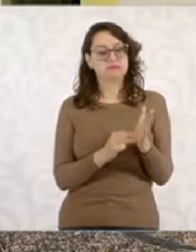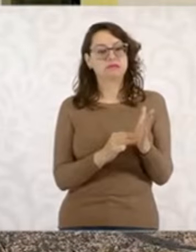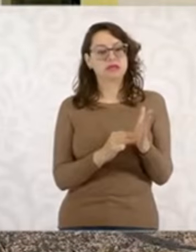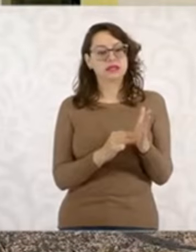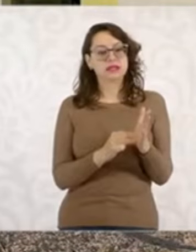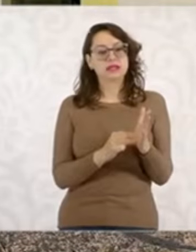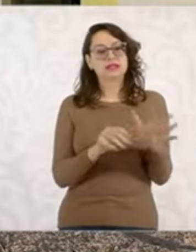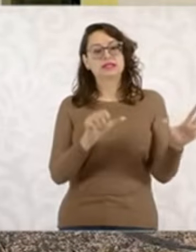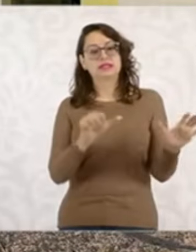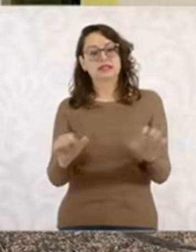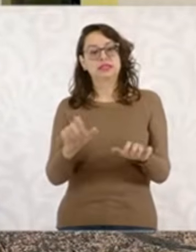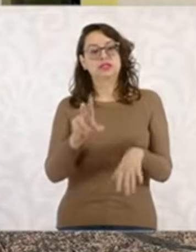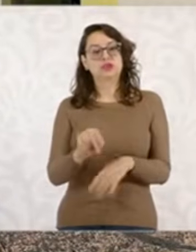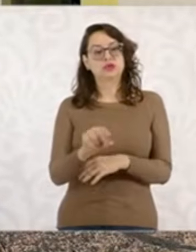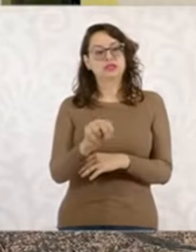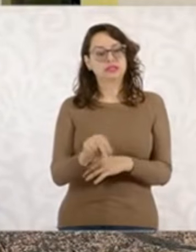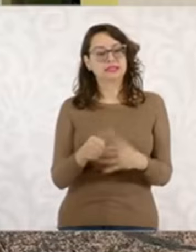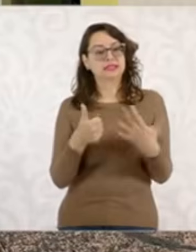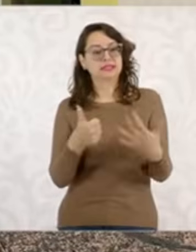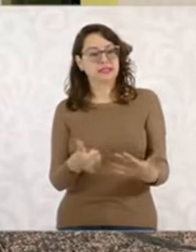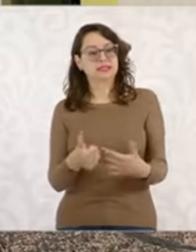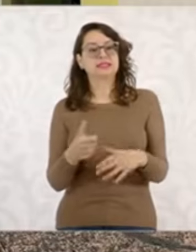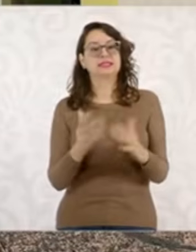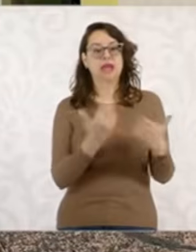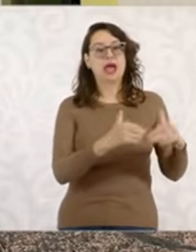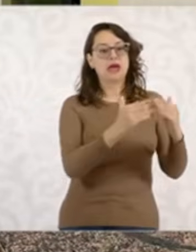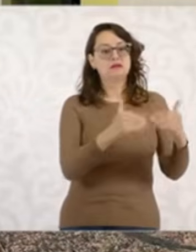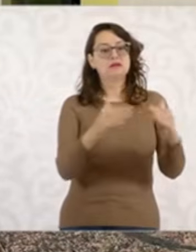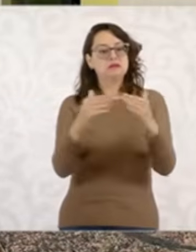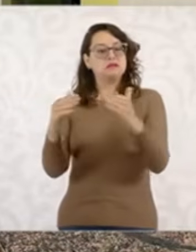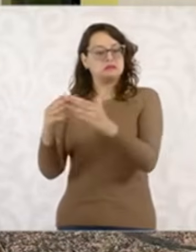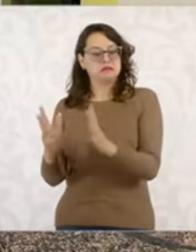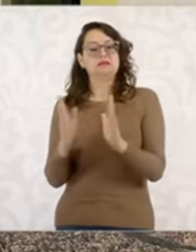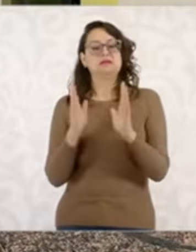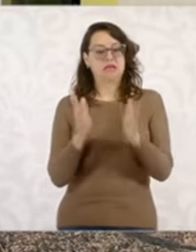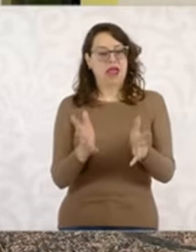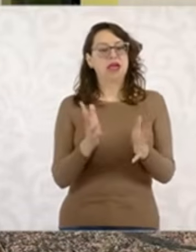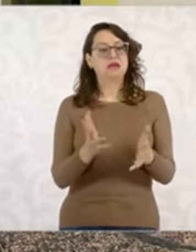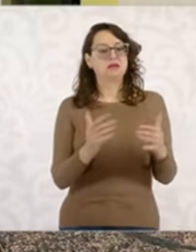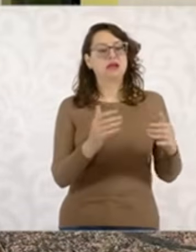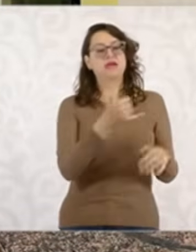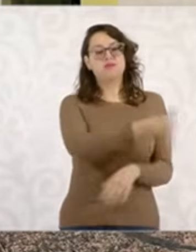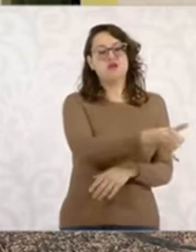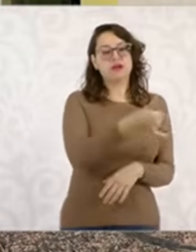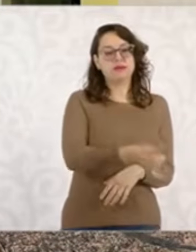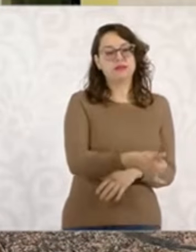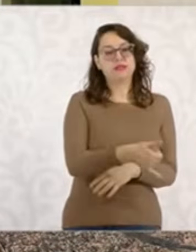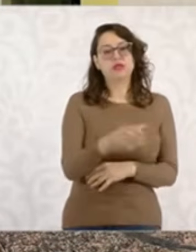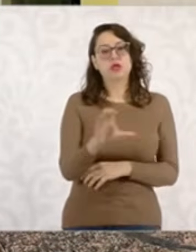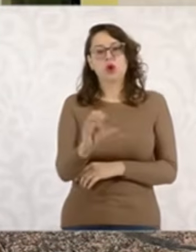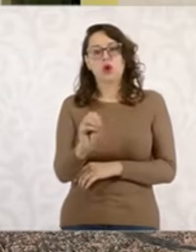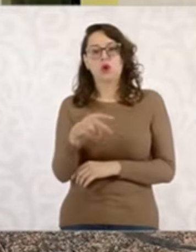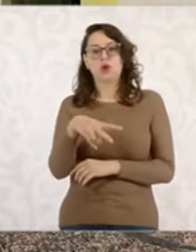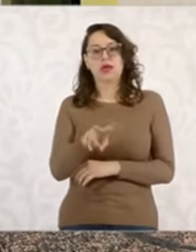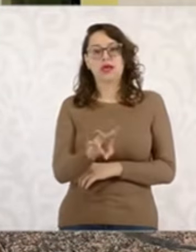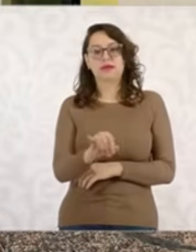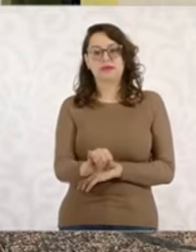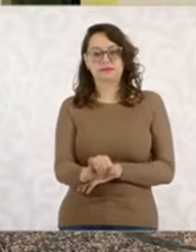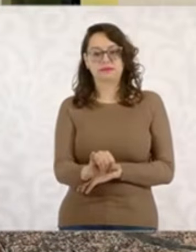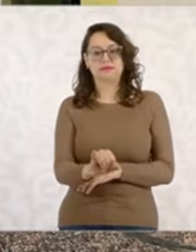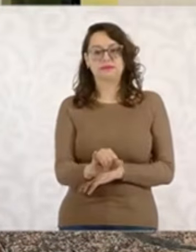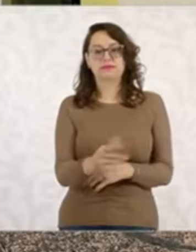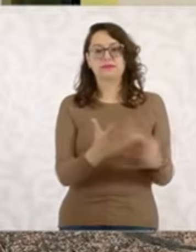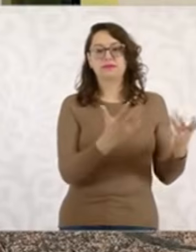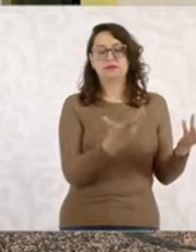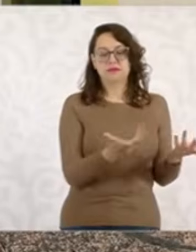393.686 viviendas a través de Infonavit y de CONAVI en todo el país. Quiere decir que se superó